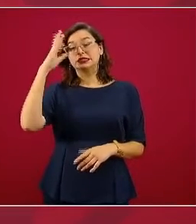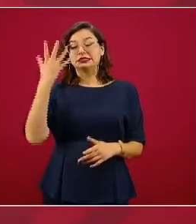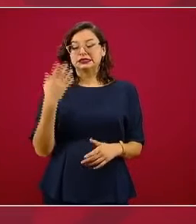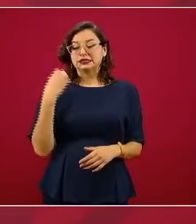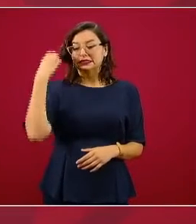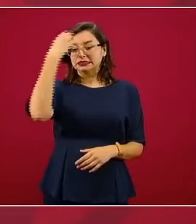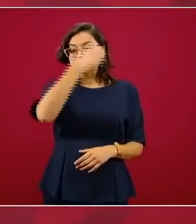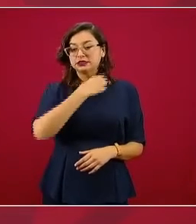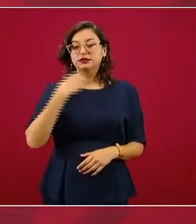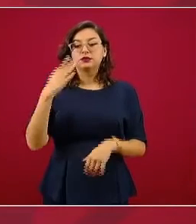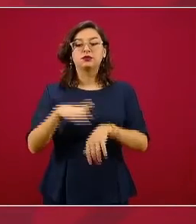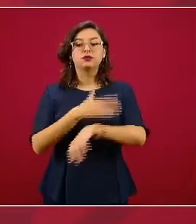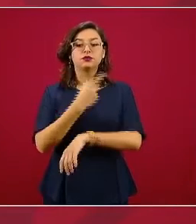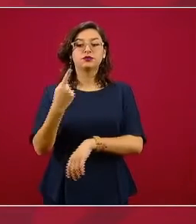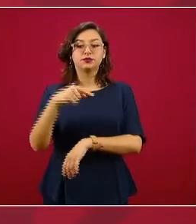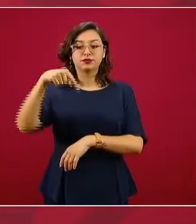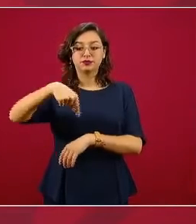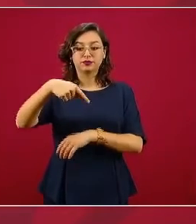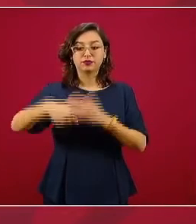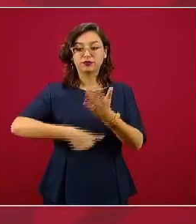México.